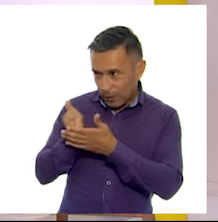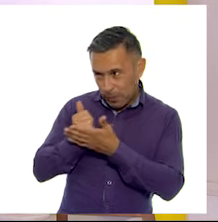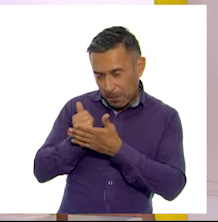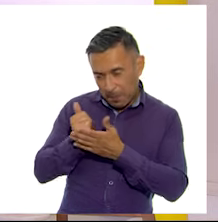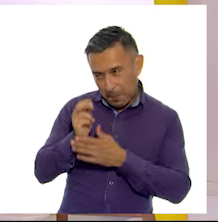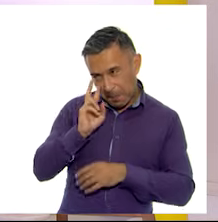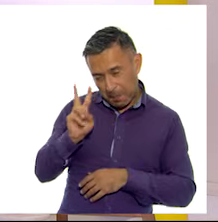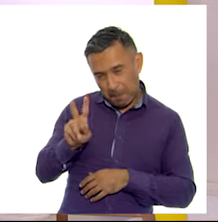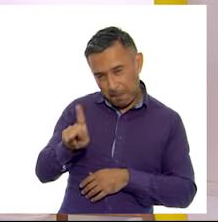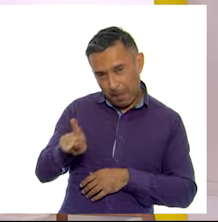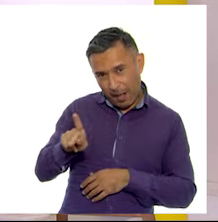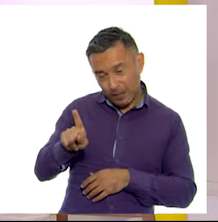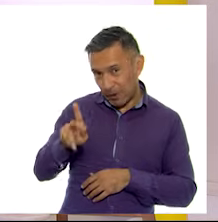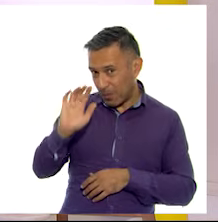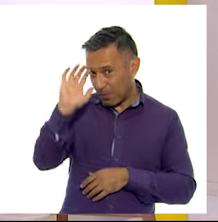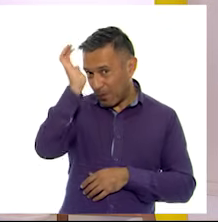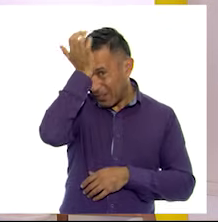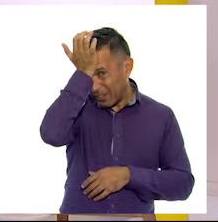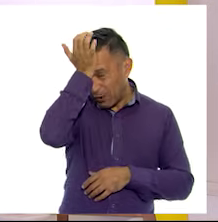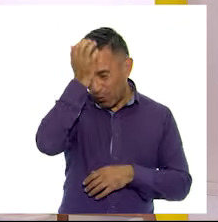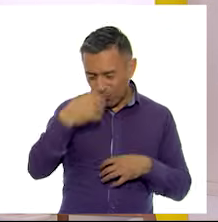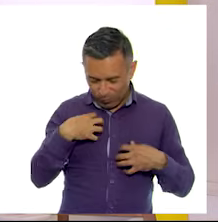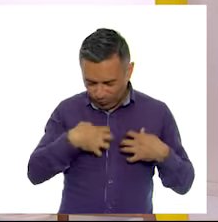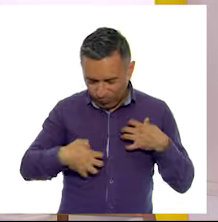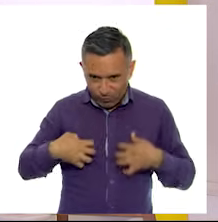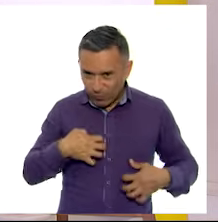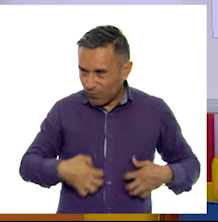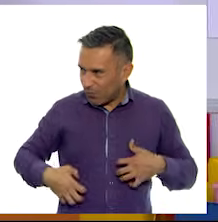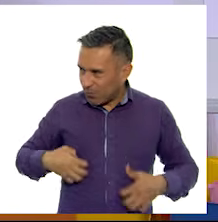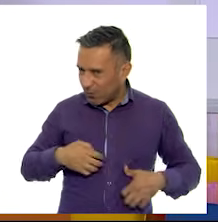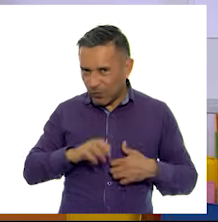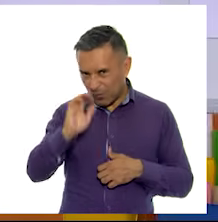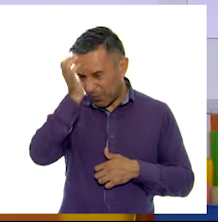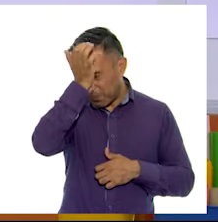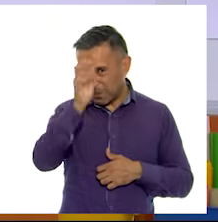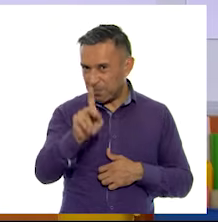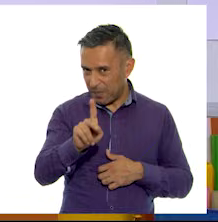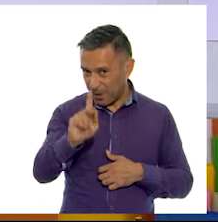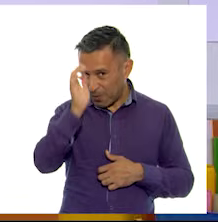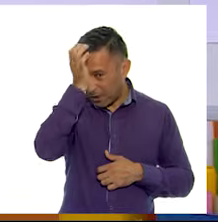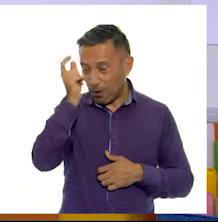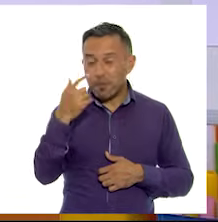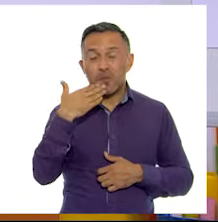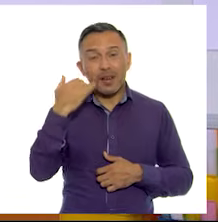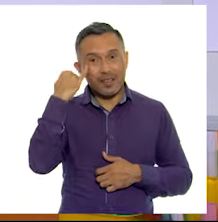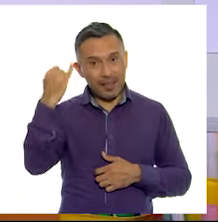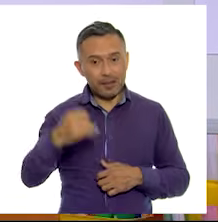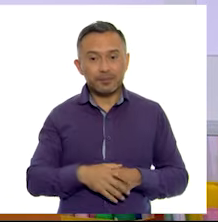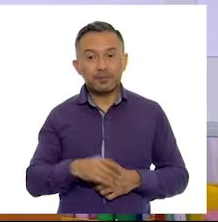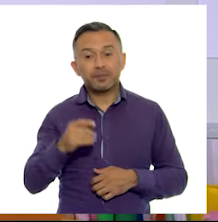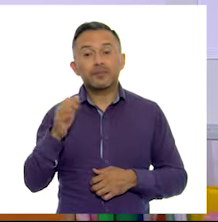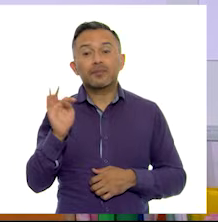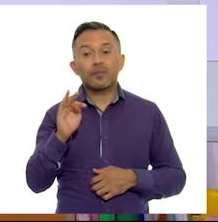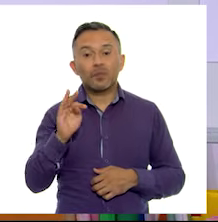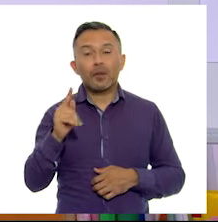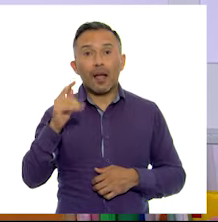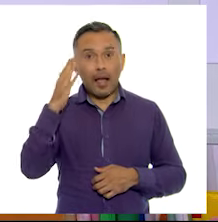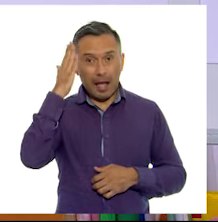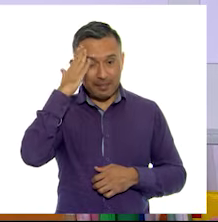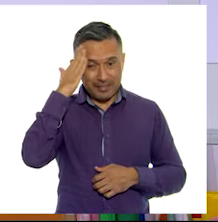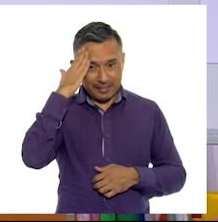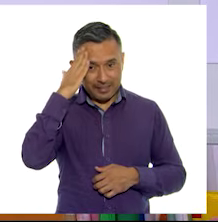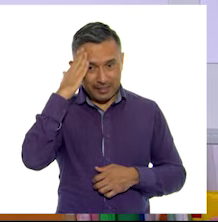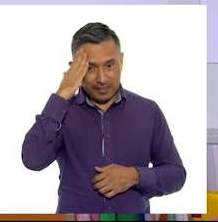parece desde aquí un borreguito. Le veo cara de borreguito. Buena idea. Mira, si le ponemos una cabecita, digamos con